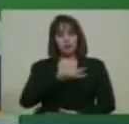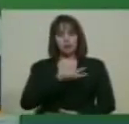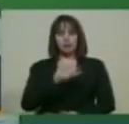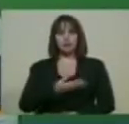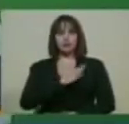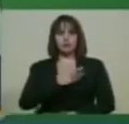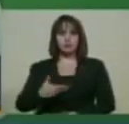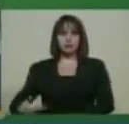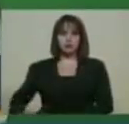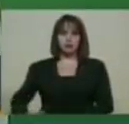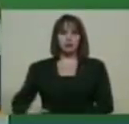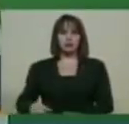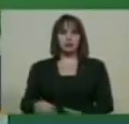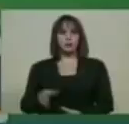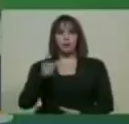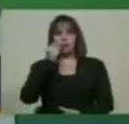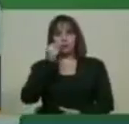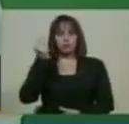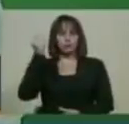y a todas.